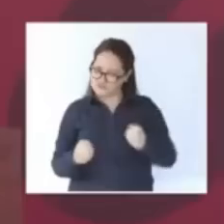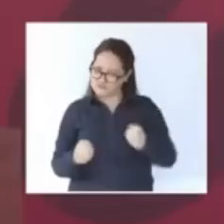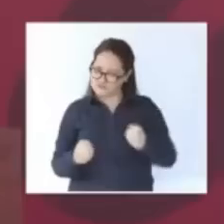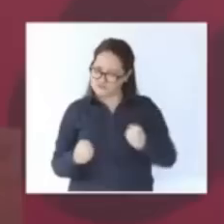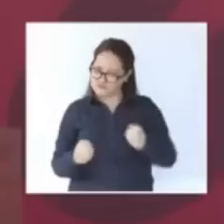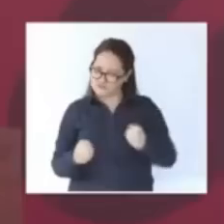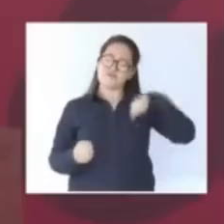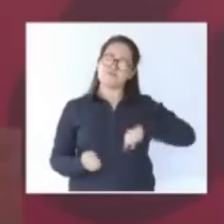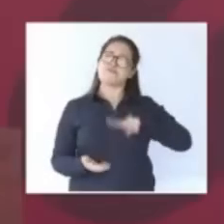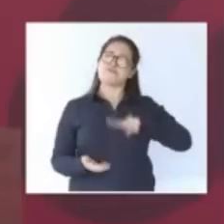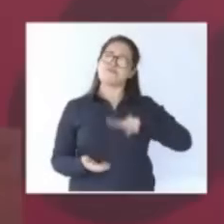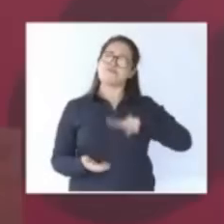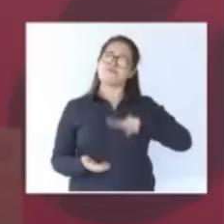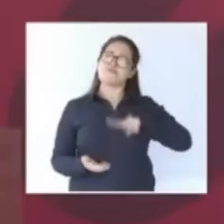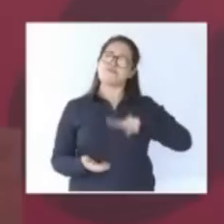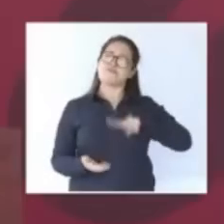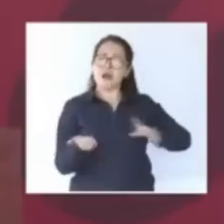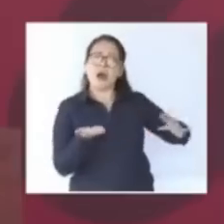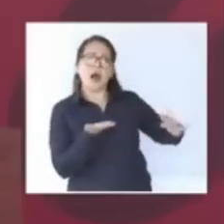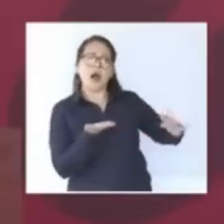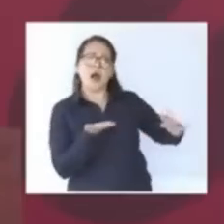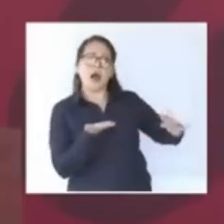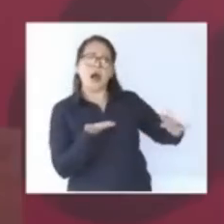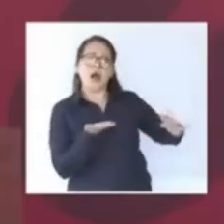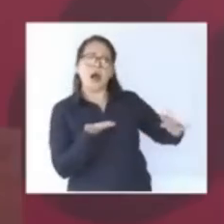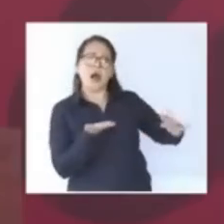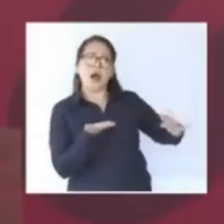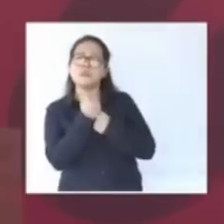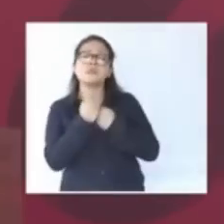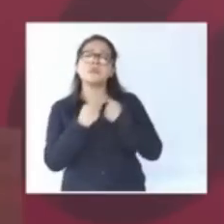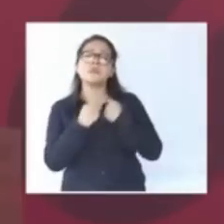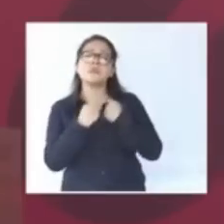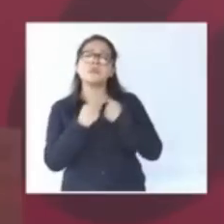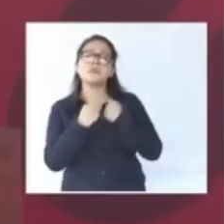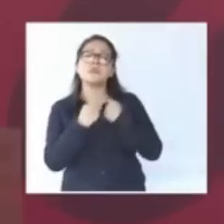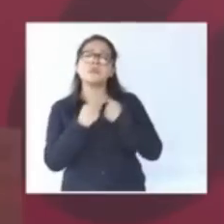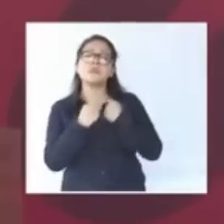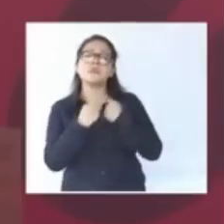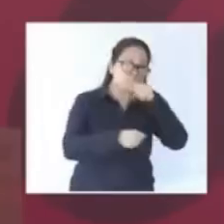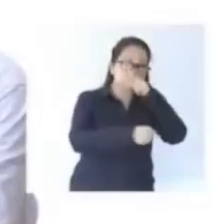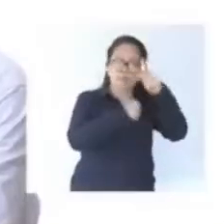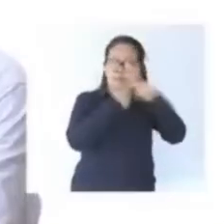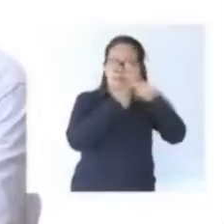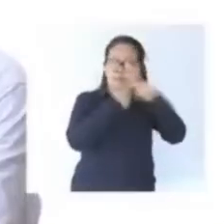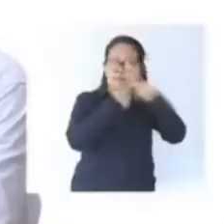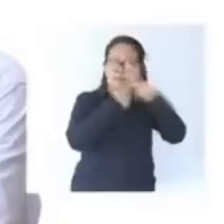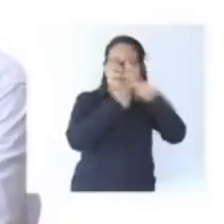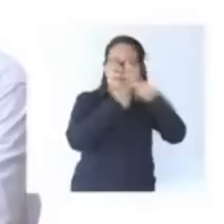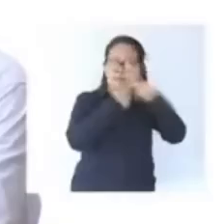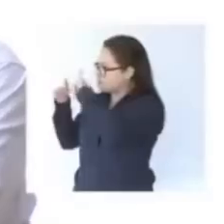tiene el respaldo de la mayoría de las naciones del mundo